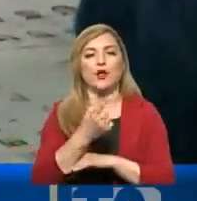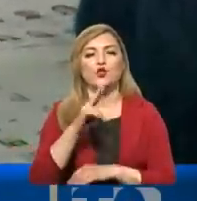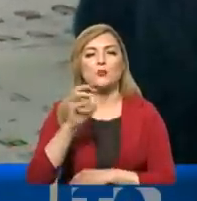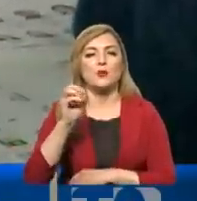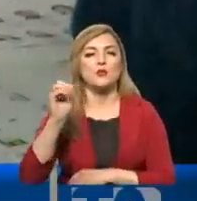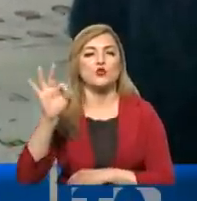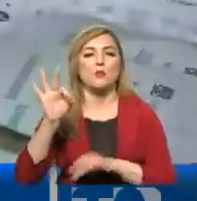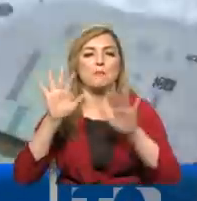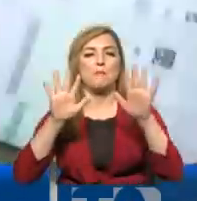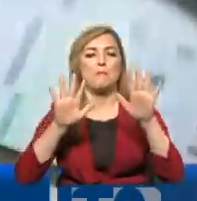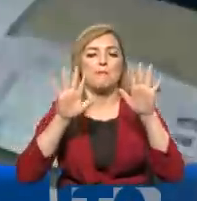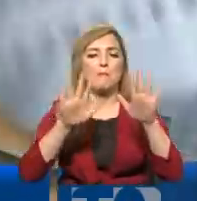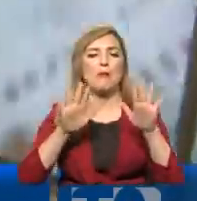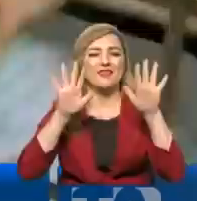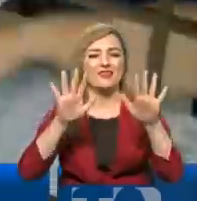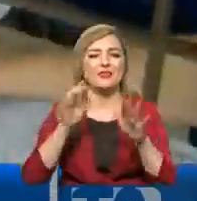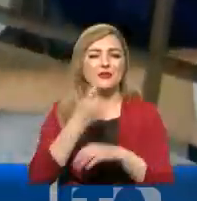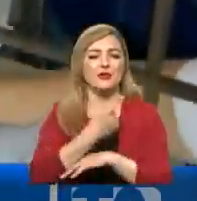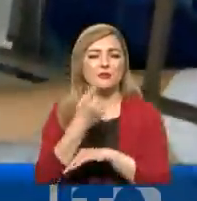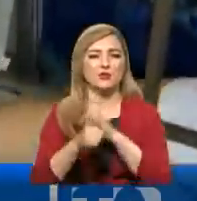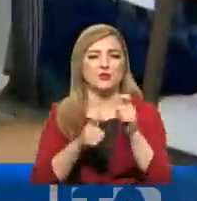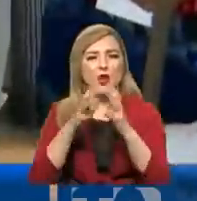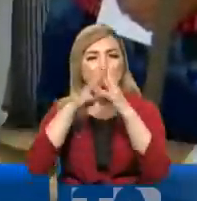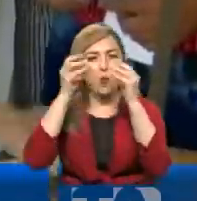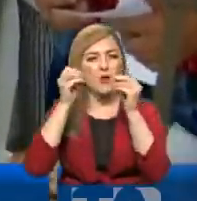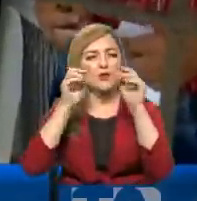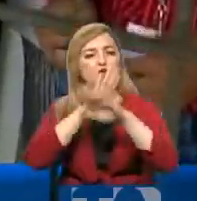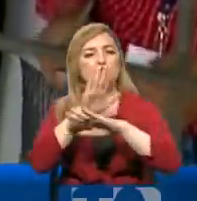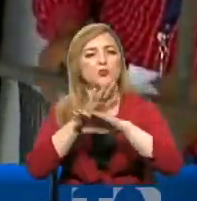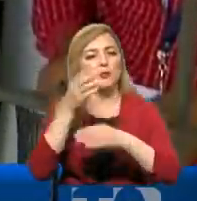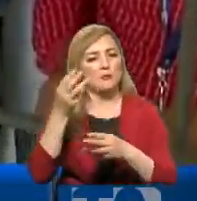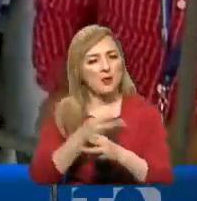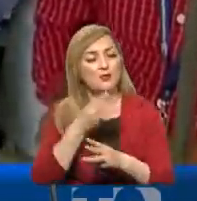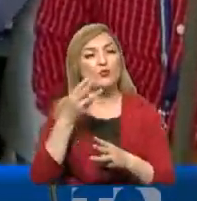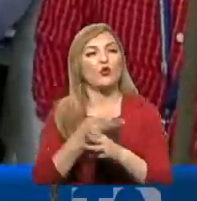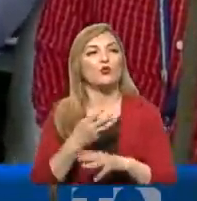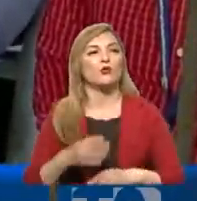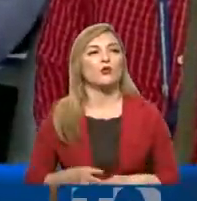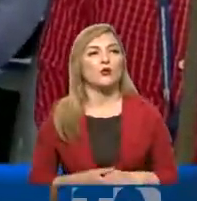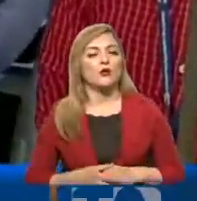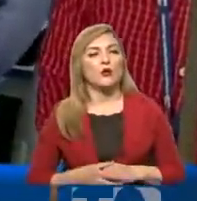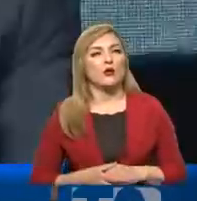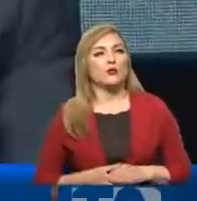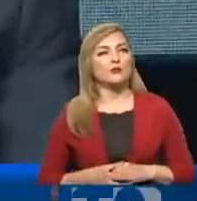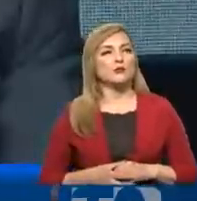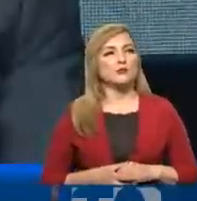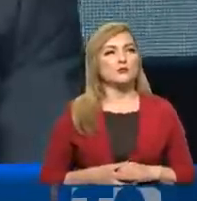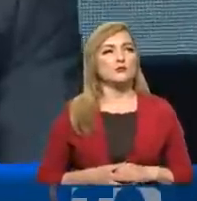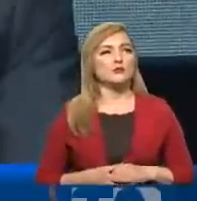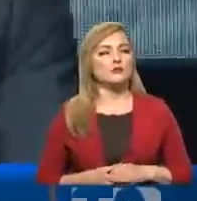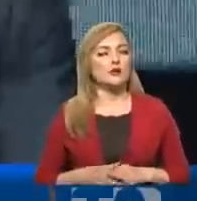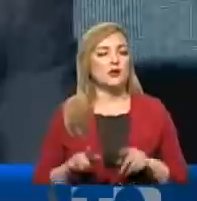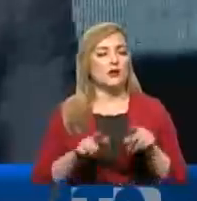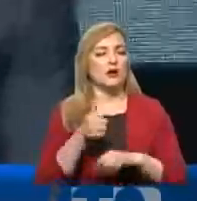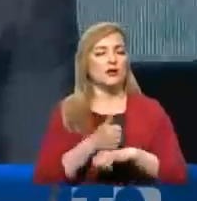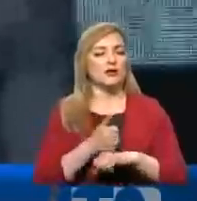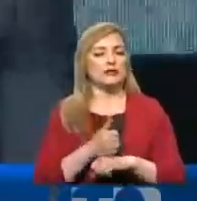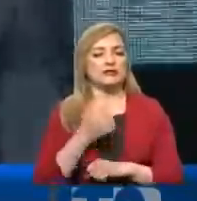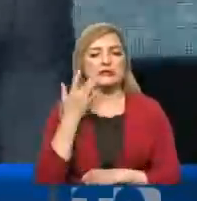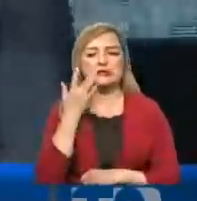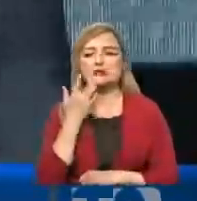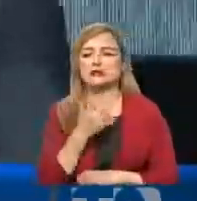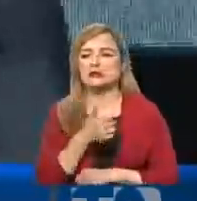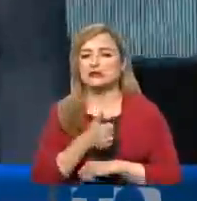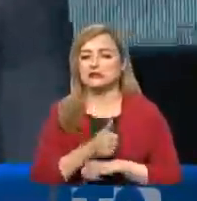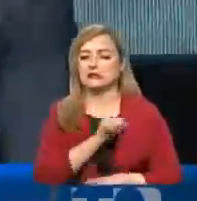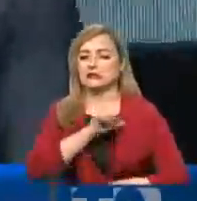2009, a quienes entienden del tema más allá de las matemáticas, les genera suspicacia la actitud de algunas autoridades del